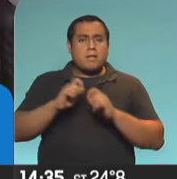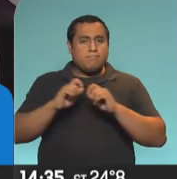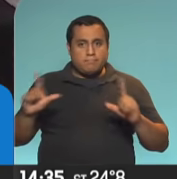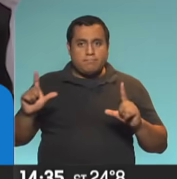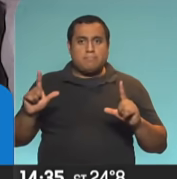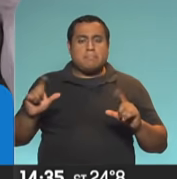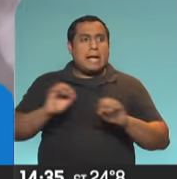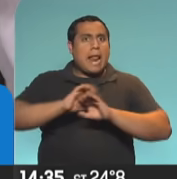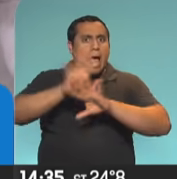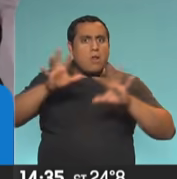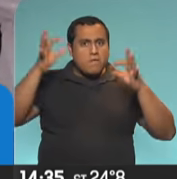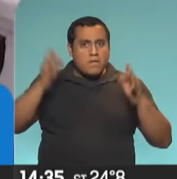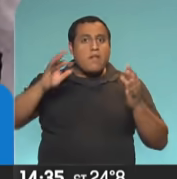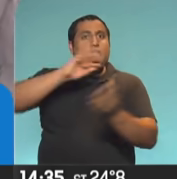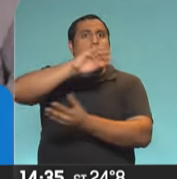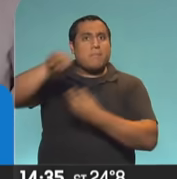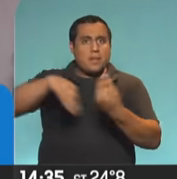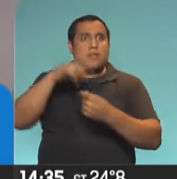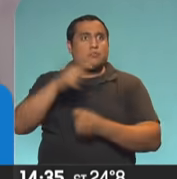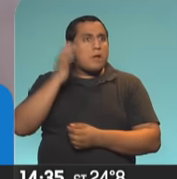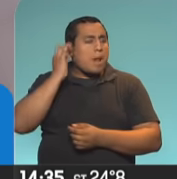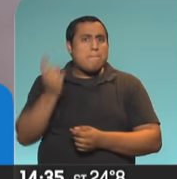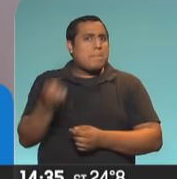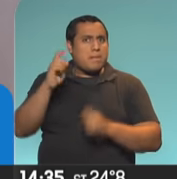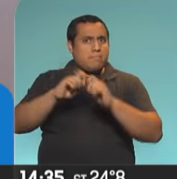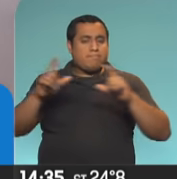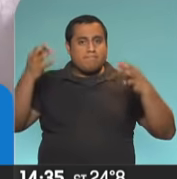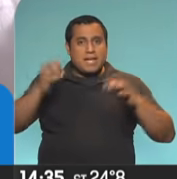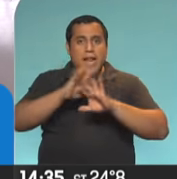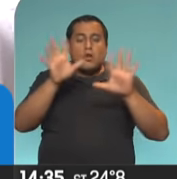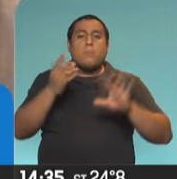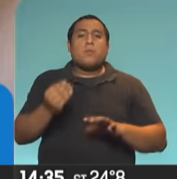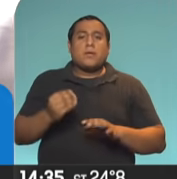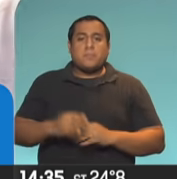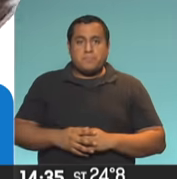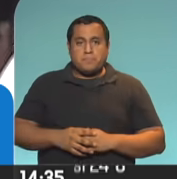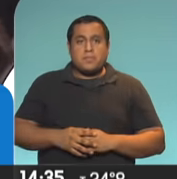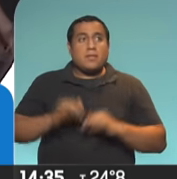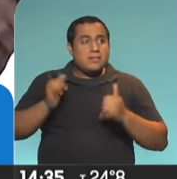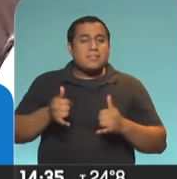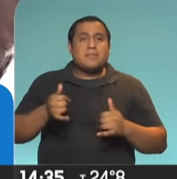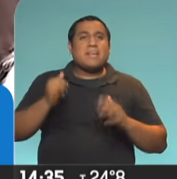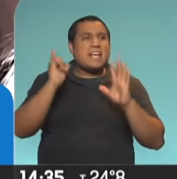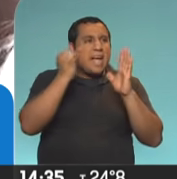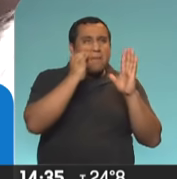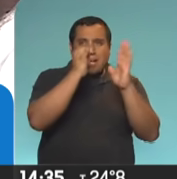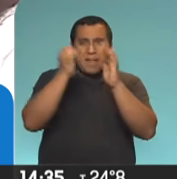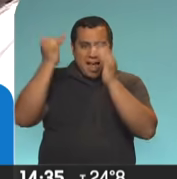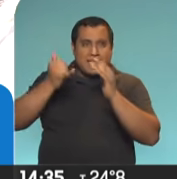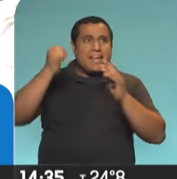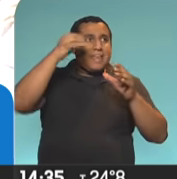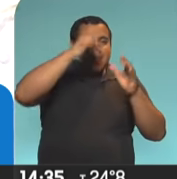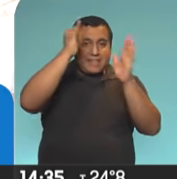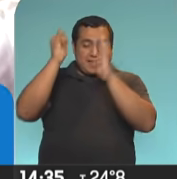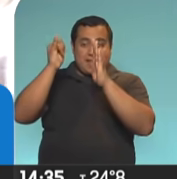tan nítida de parte de la familia en este velatorio. Sí, porque vamos a explicarle a la gente que se ha dispuesto el sistema de cámaras cuando se veía